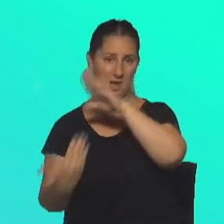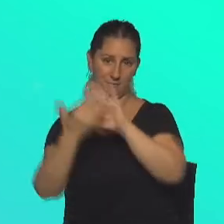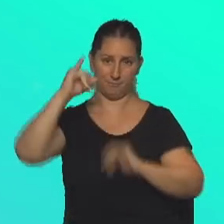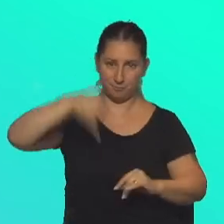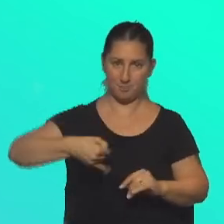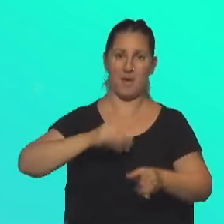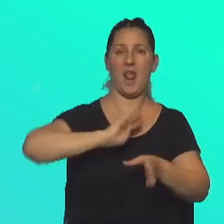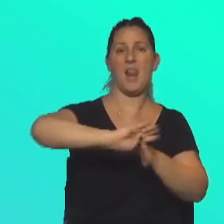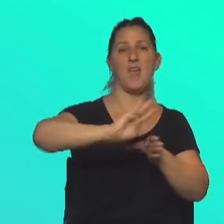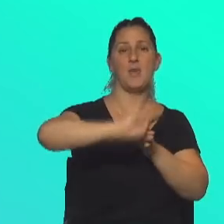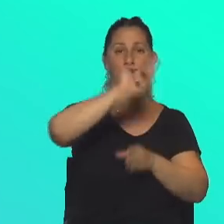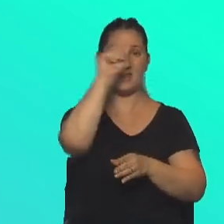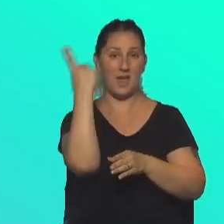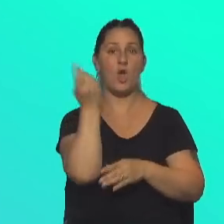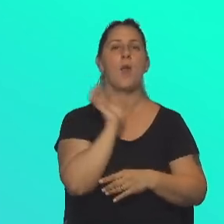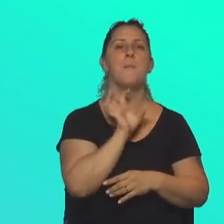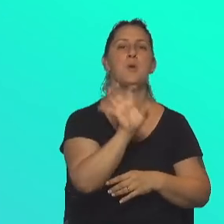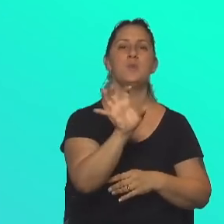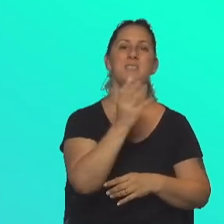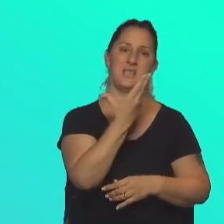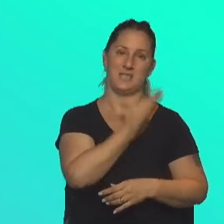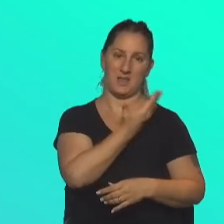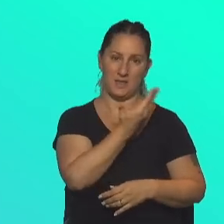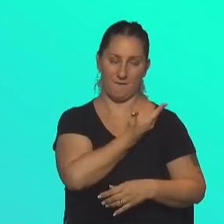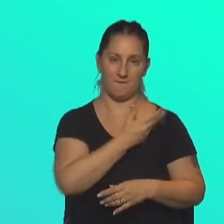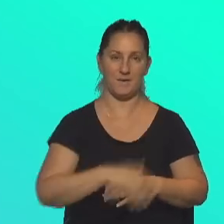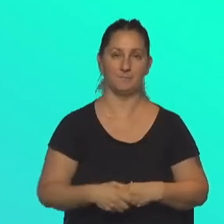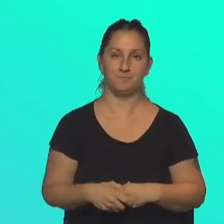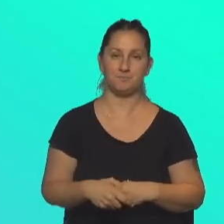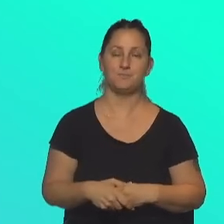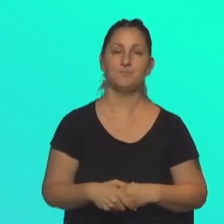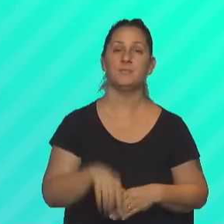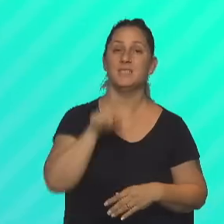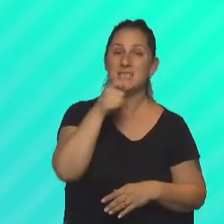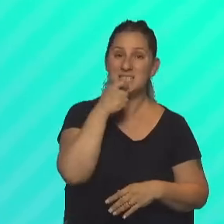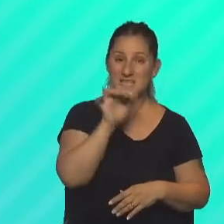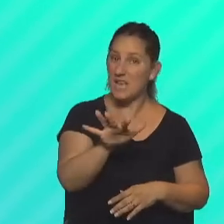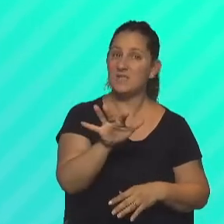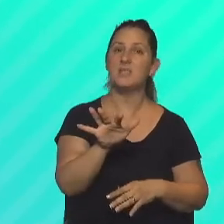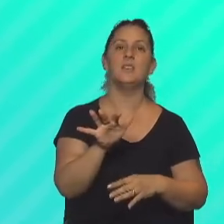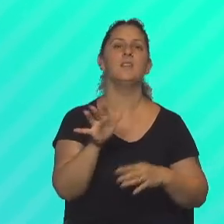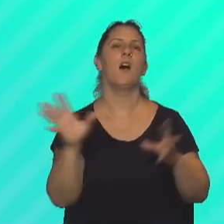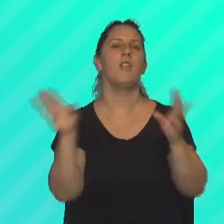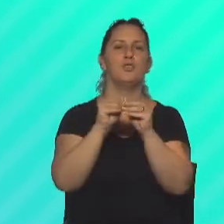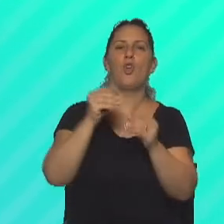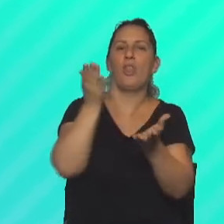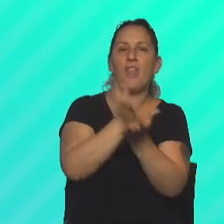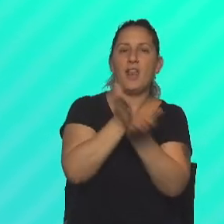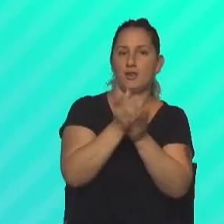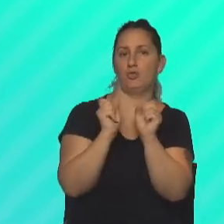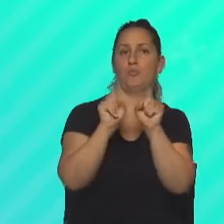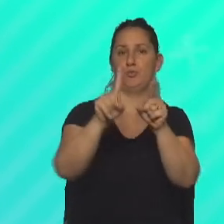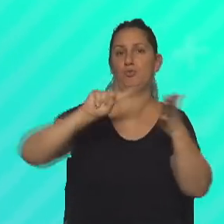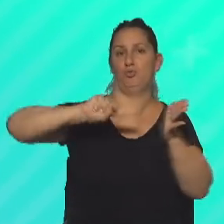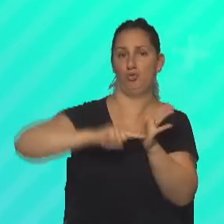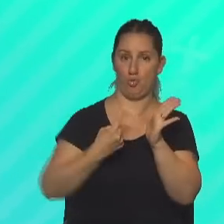la deuda del Estado Nacional con la provincia de Santa Fe. Siendo así, no habría lesión al derecho concebido a la ciudad